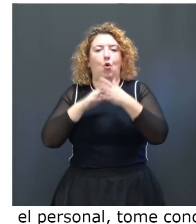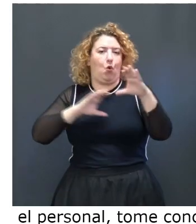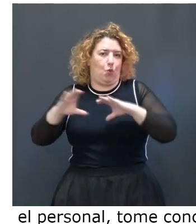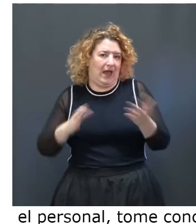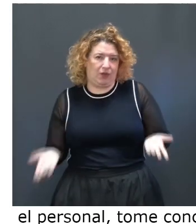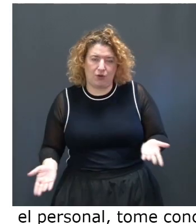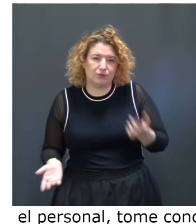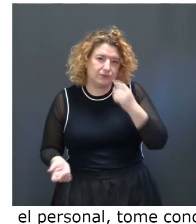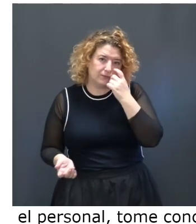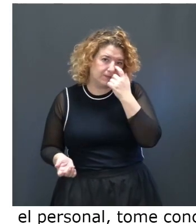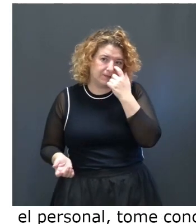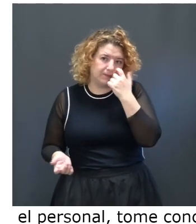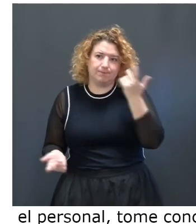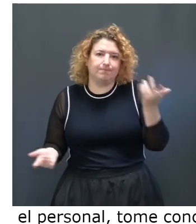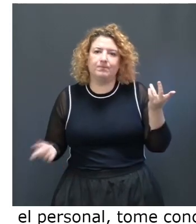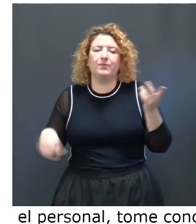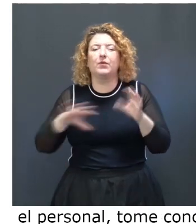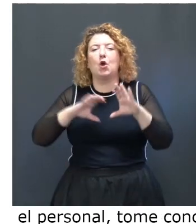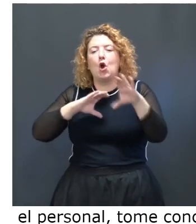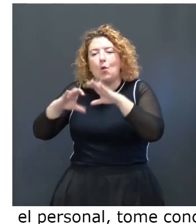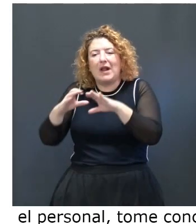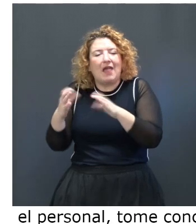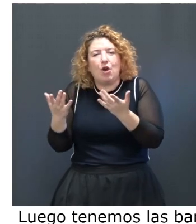final no conocemos los medios de comunicación